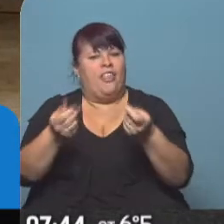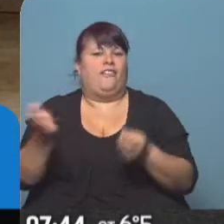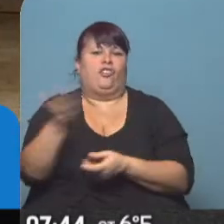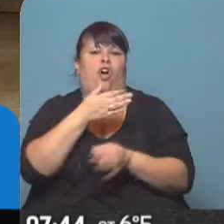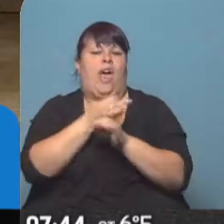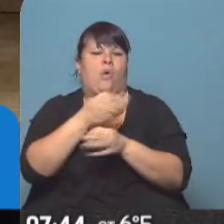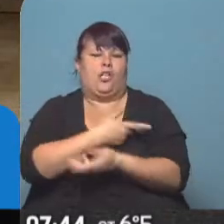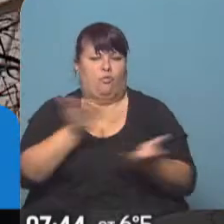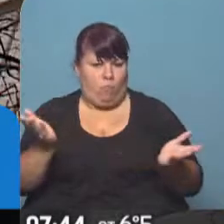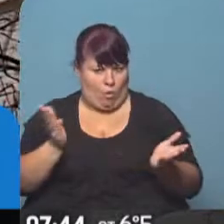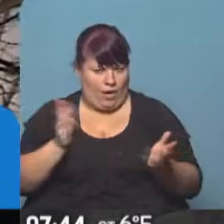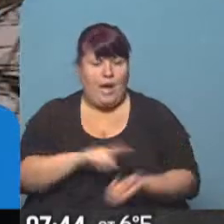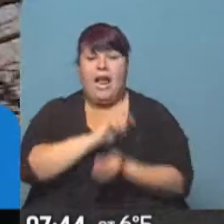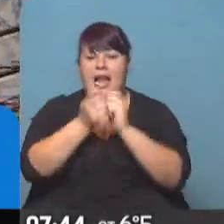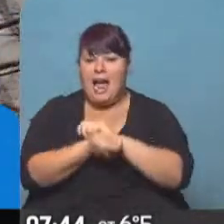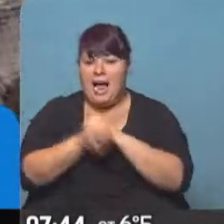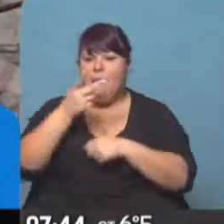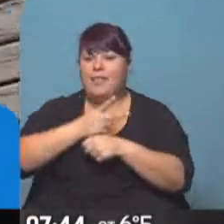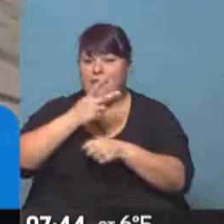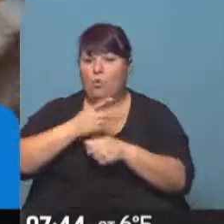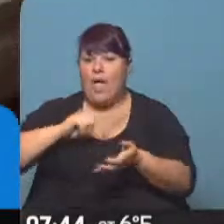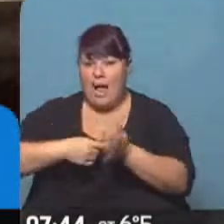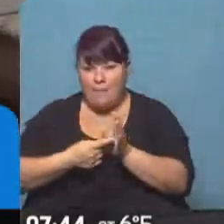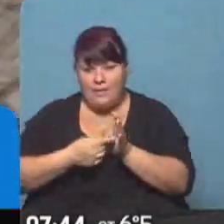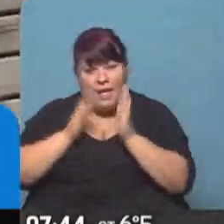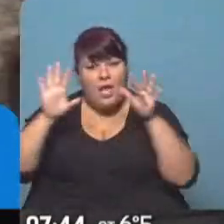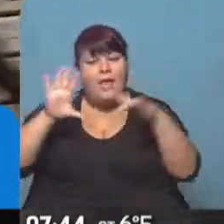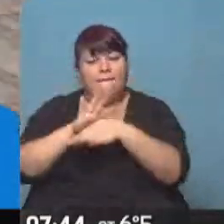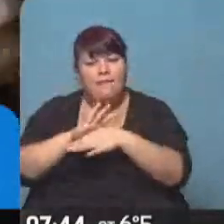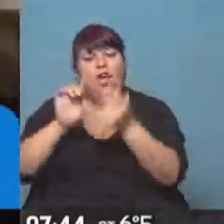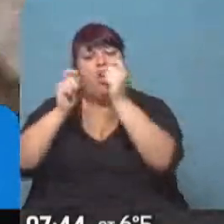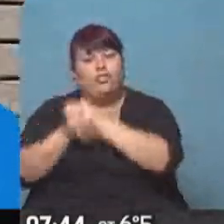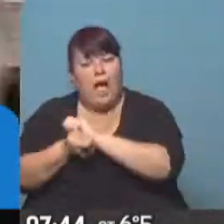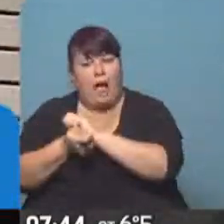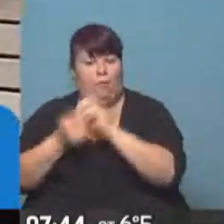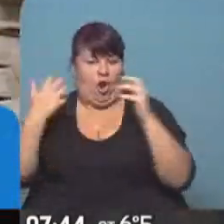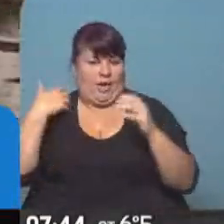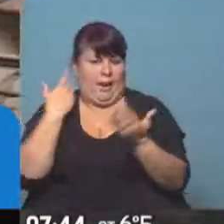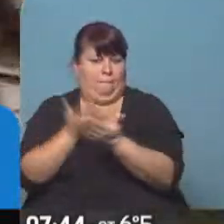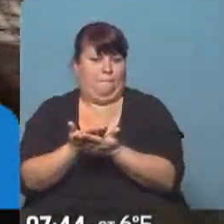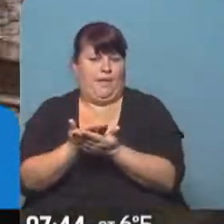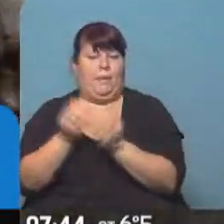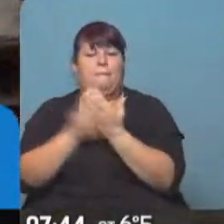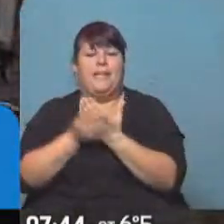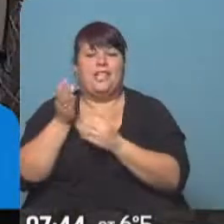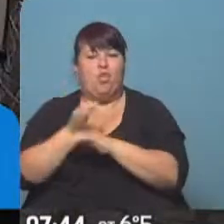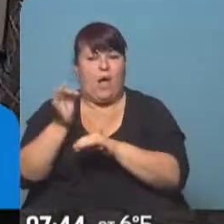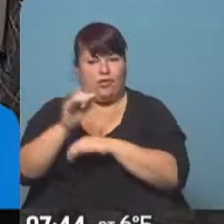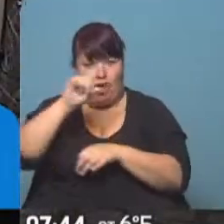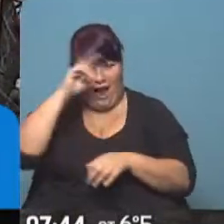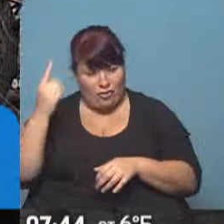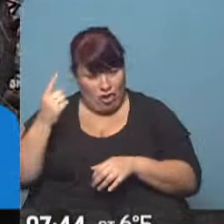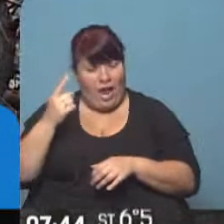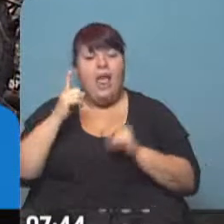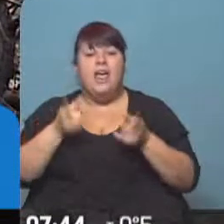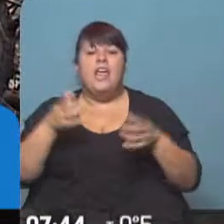educación pública. La reforma de la secundaria porteña va en línea con los cambios generales que promueve el Ministerio de Educación Nacional y